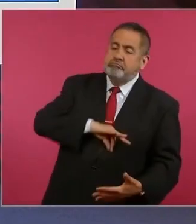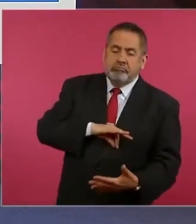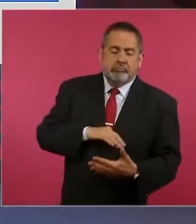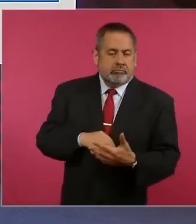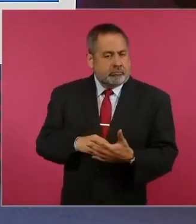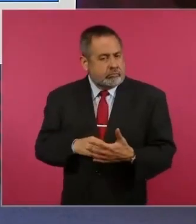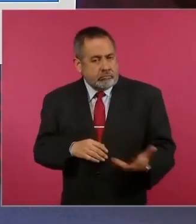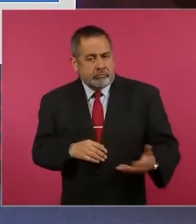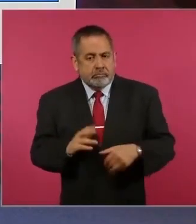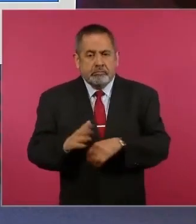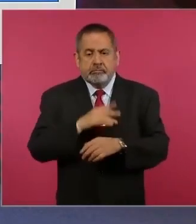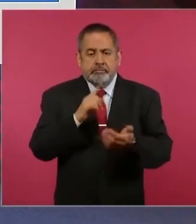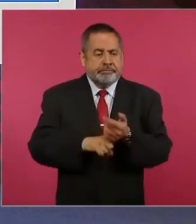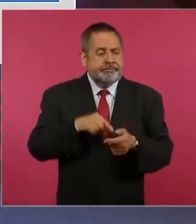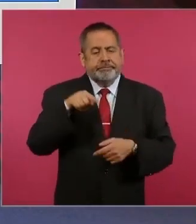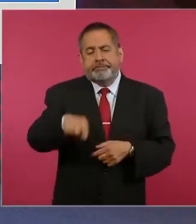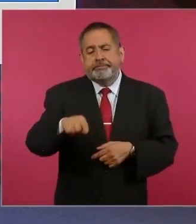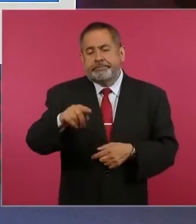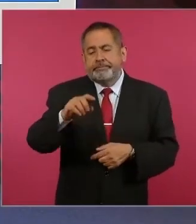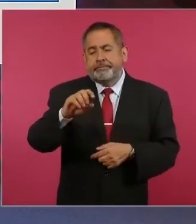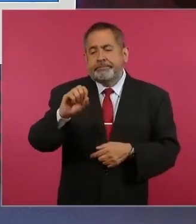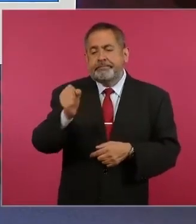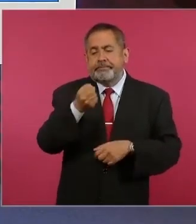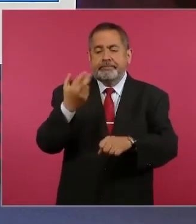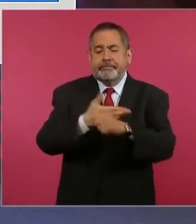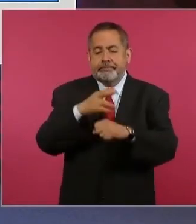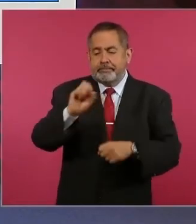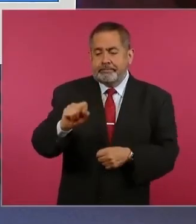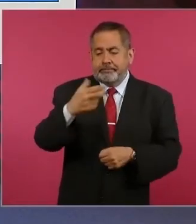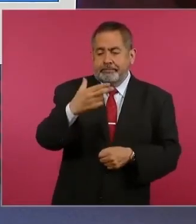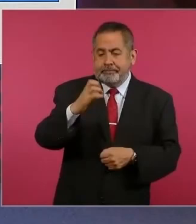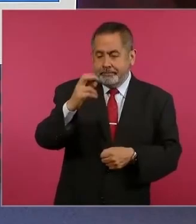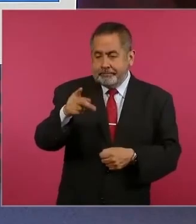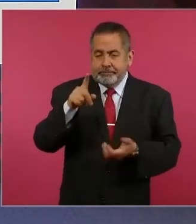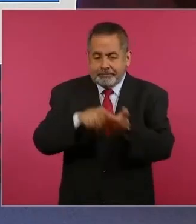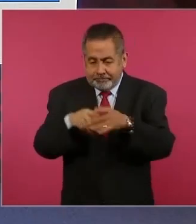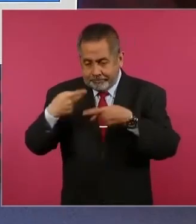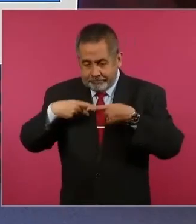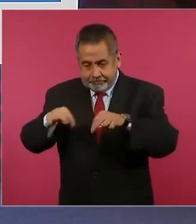Porque los que trabajaban en Hacienda eran empleados de los bancos.